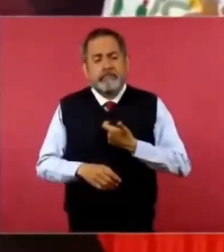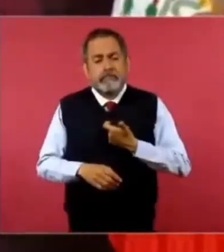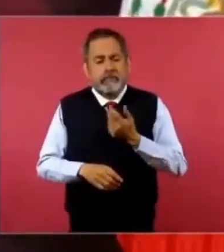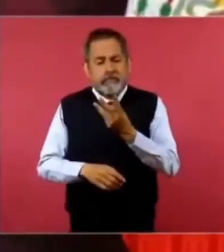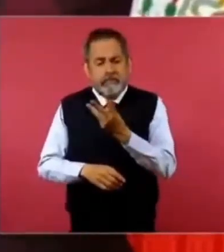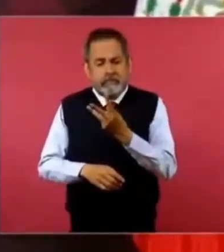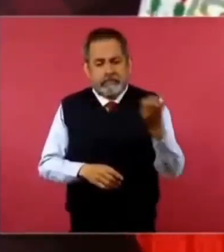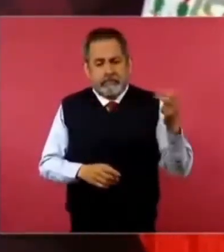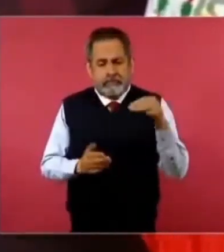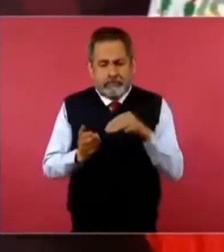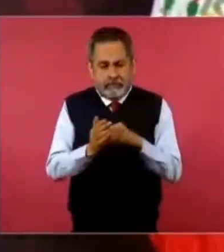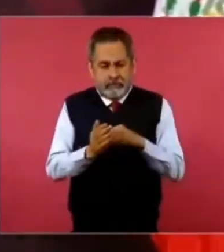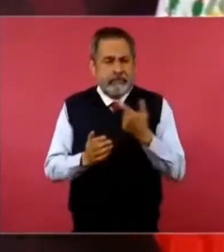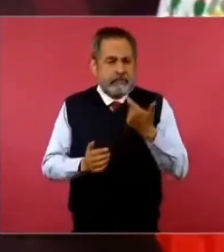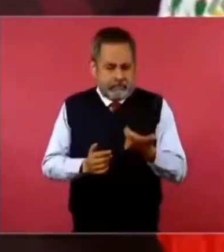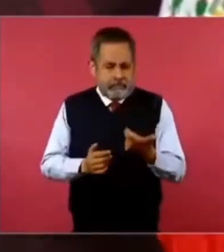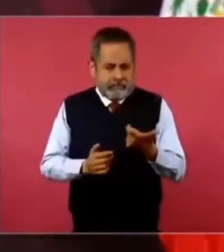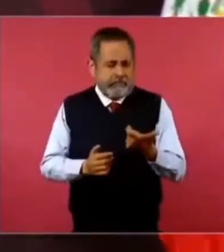300,000 pesos,